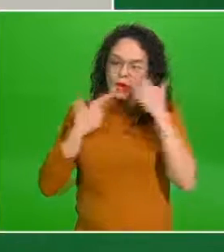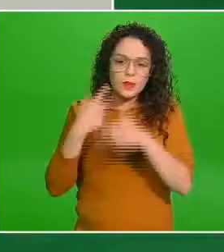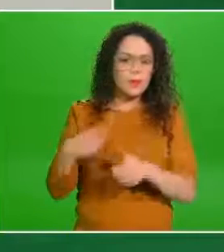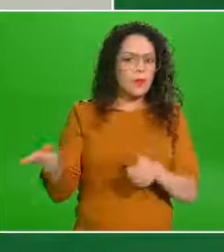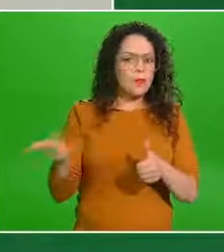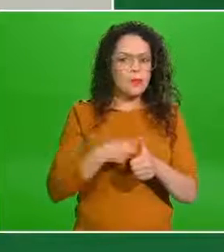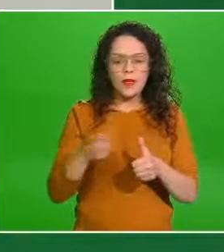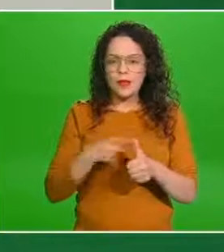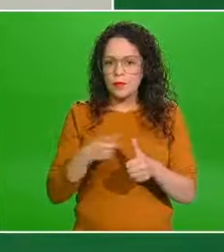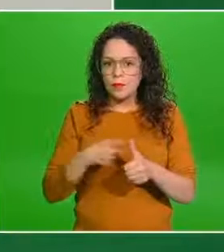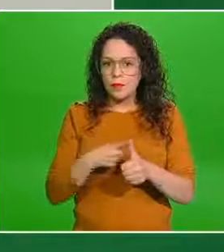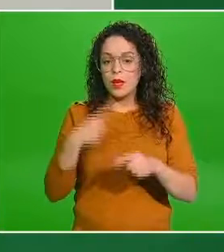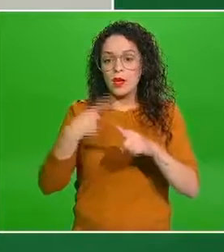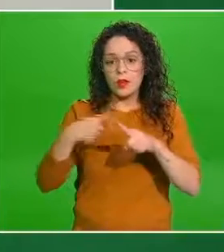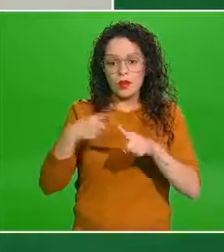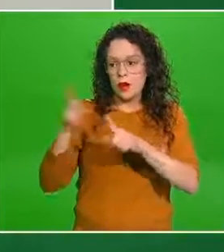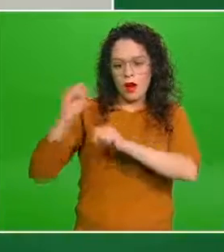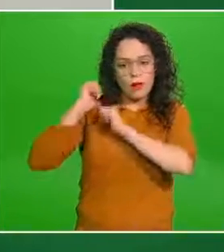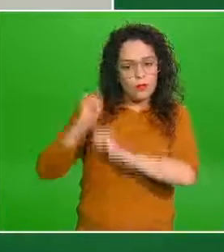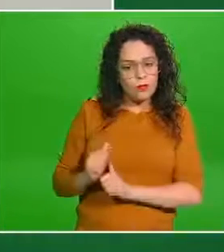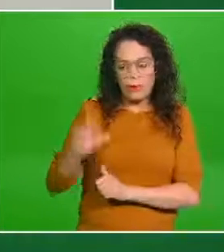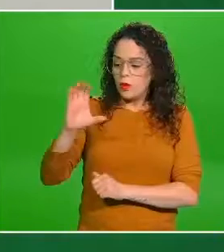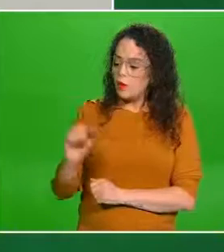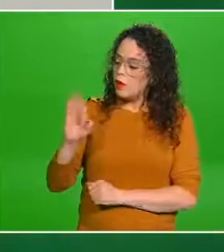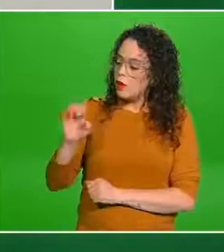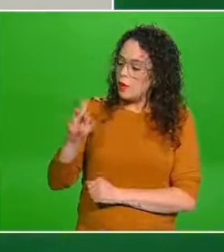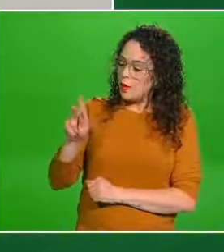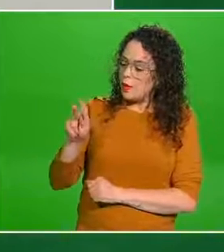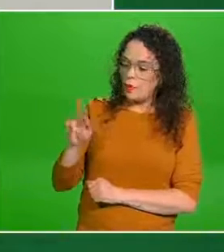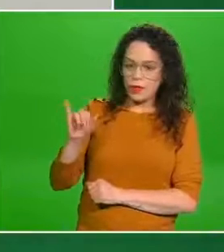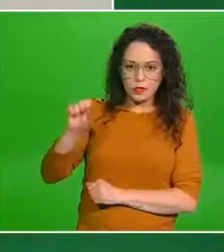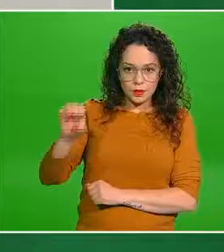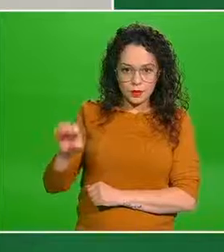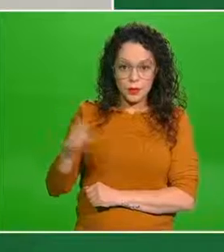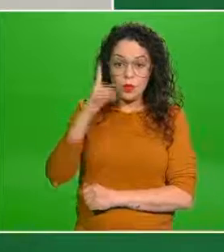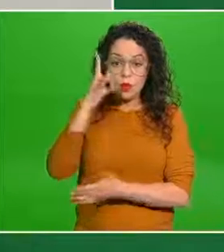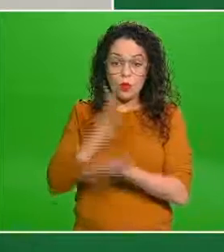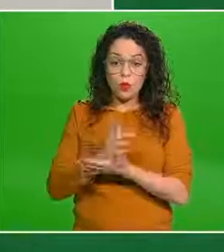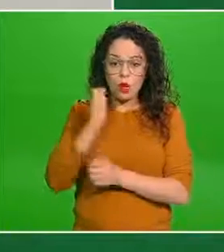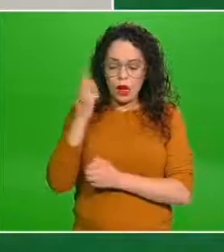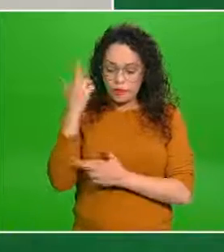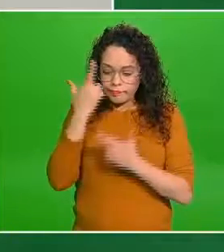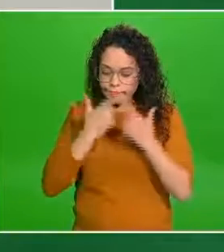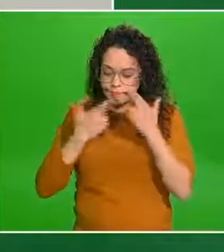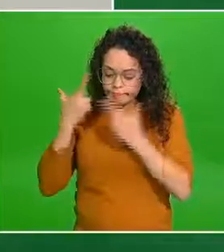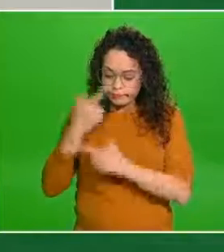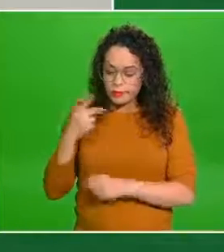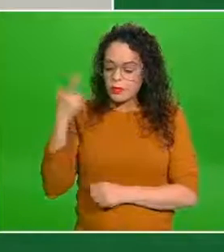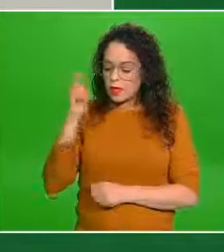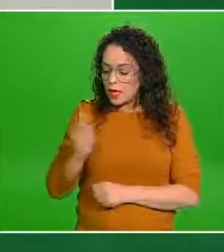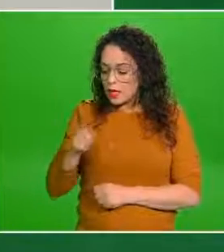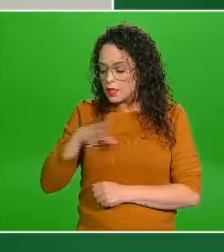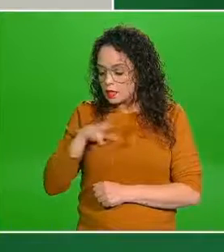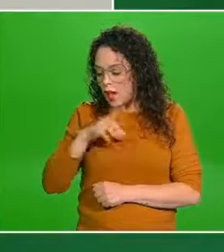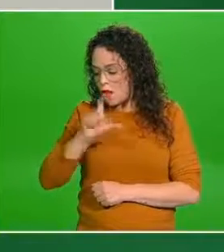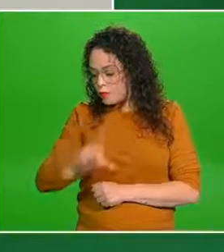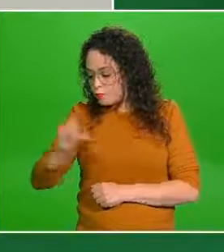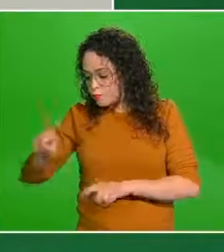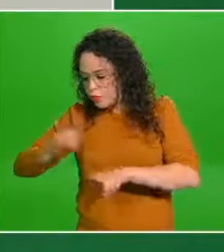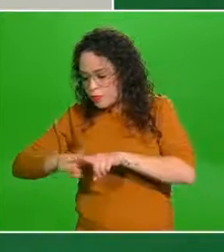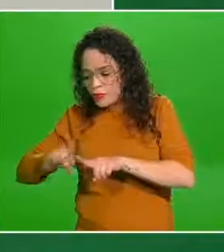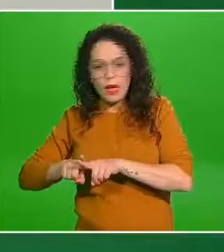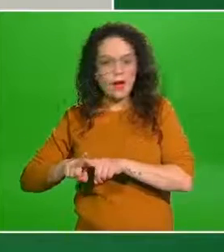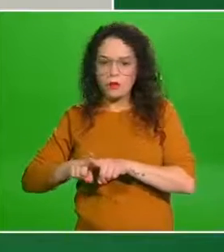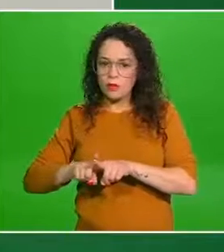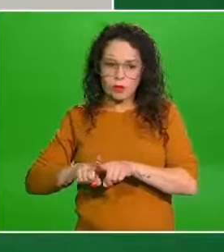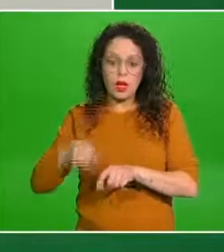correspondientes por parte de la COFEPRIS, no solamente de la inspección física que en su momento debe de tener la vacuna, sino también